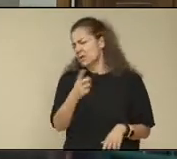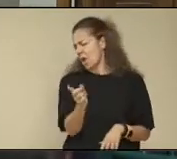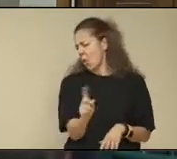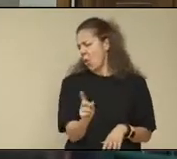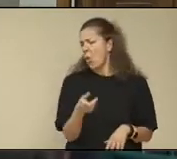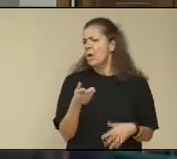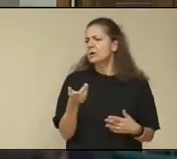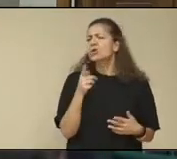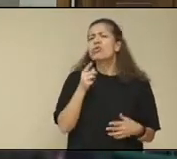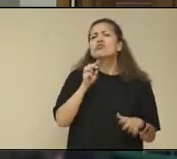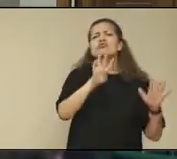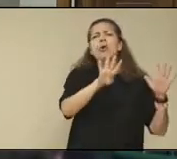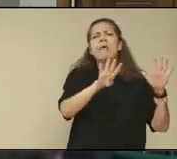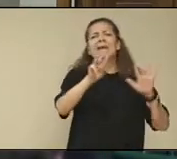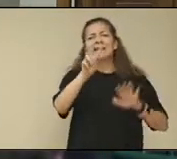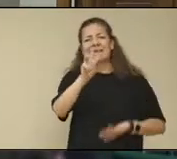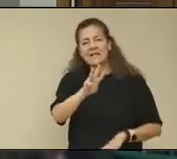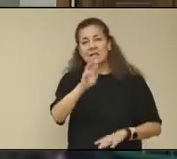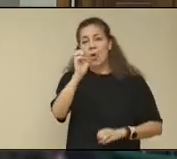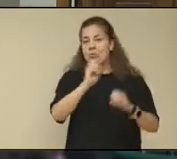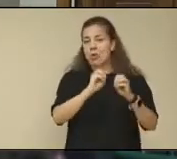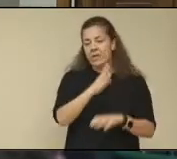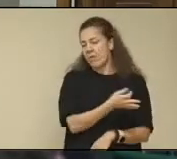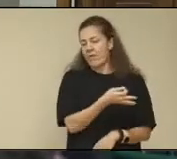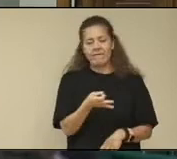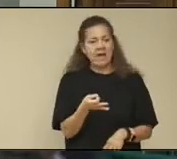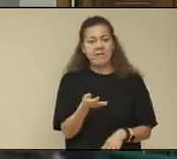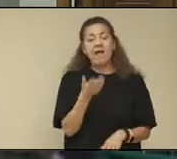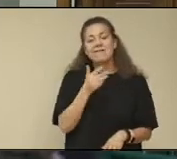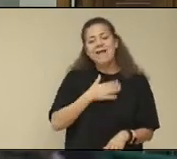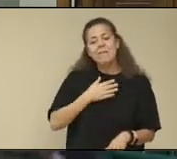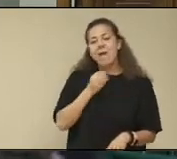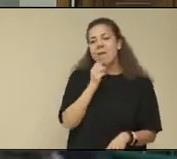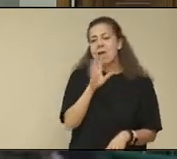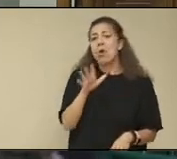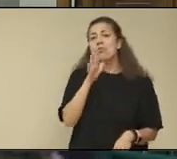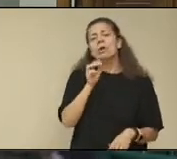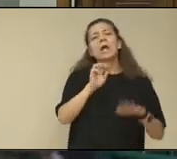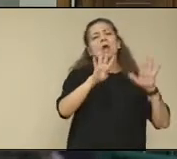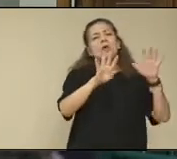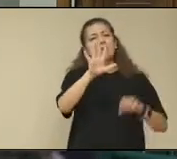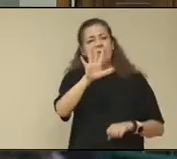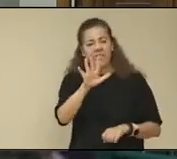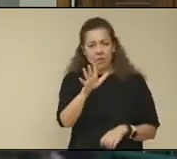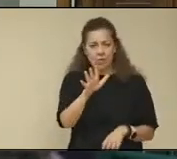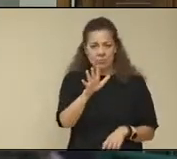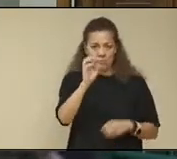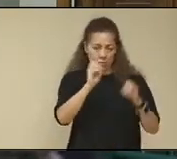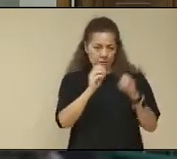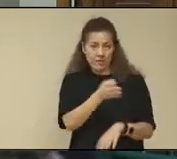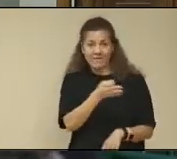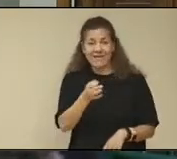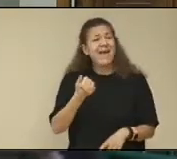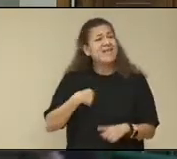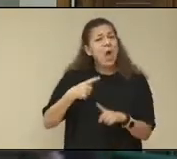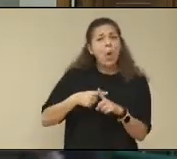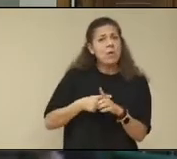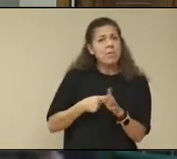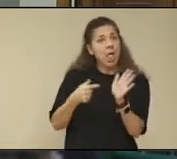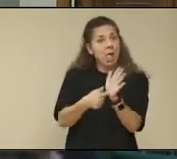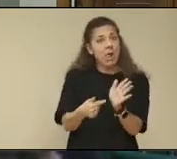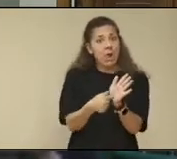un 93% de eficacia. La mía es mucho mejor porque tiene un 95% de eficacia. Estamos a un nivel ya de